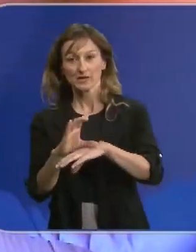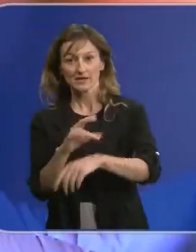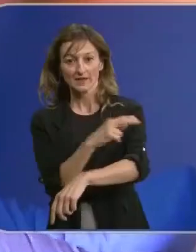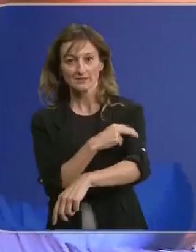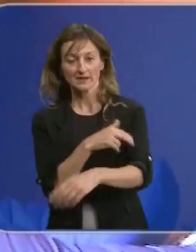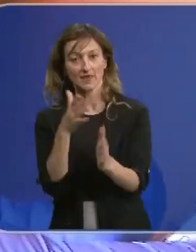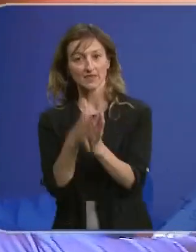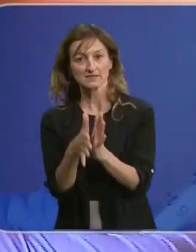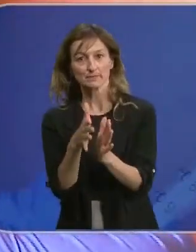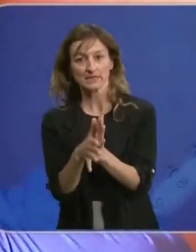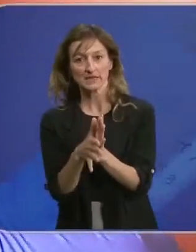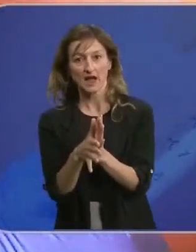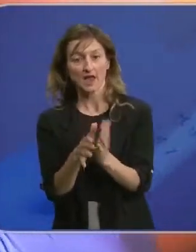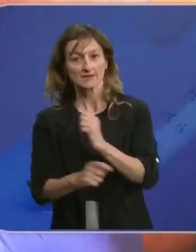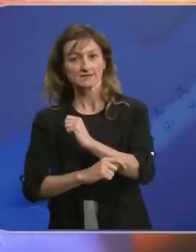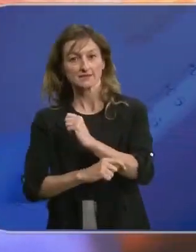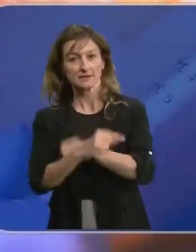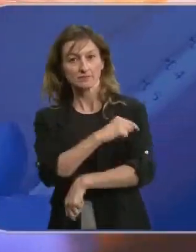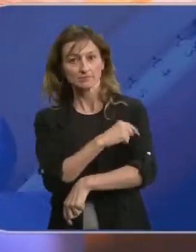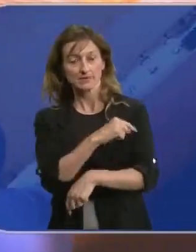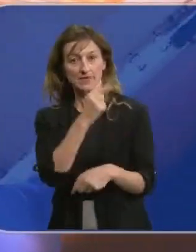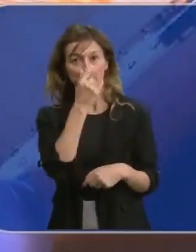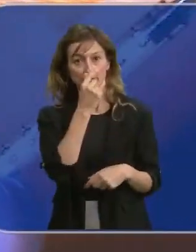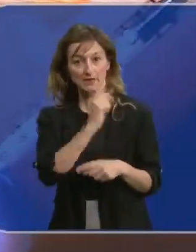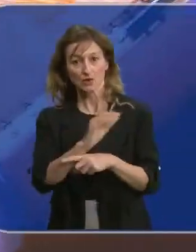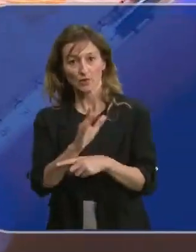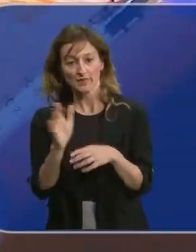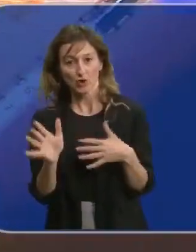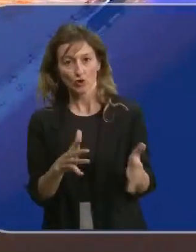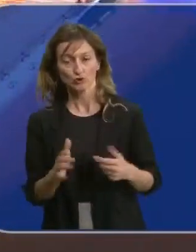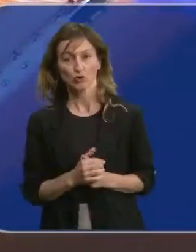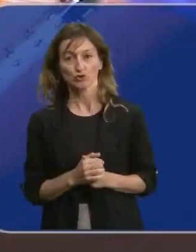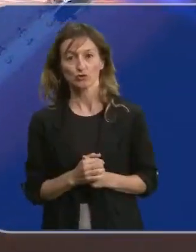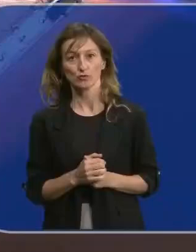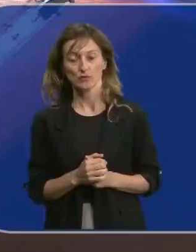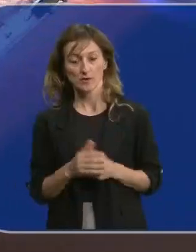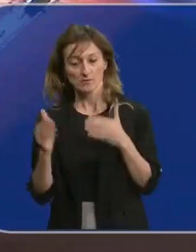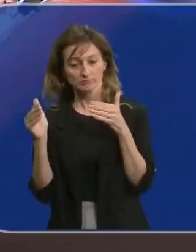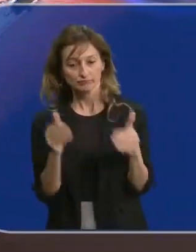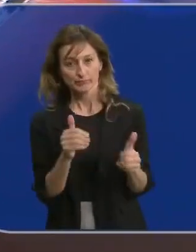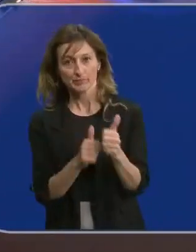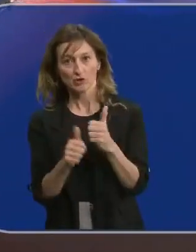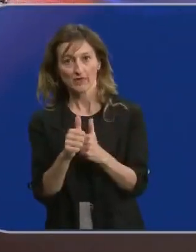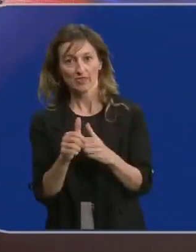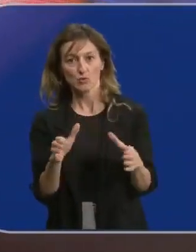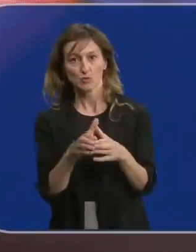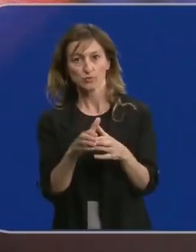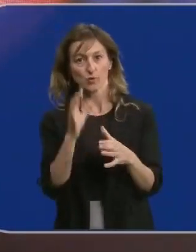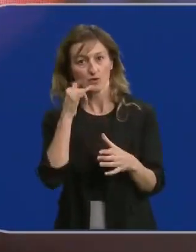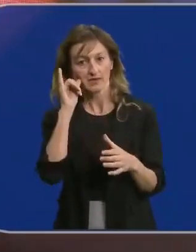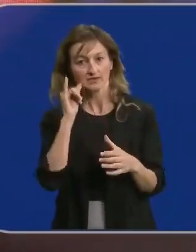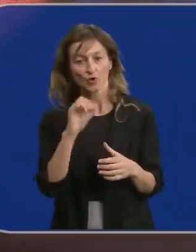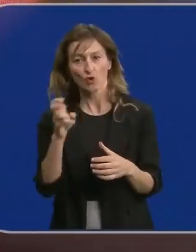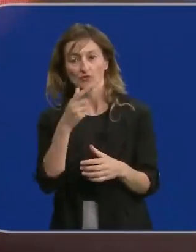sanidad ha explicado hoy su estrategia de vacunación para la gripe y el covid este otoño prioridad a los grupos Diana y facilidades también para el